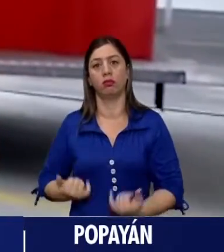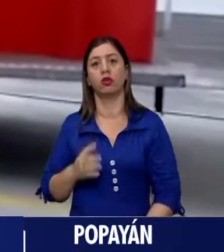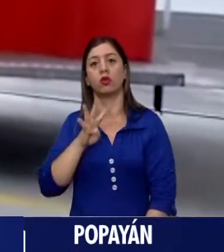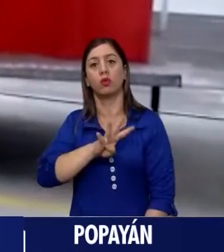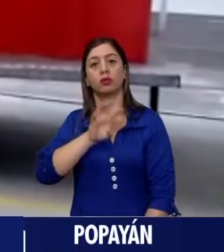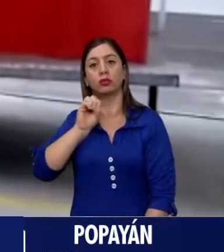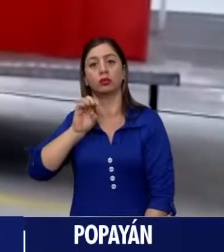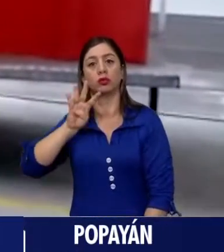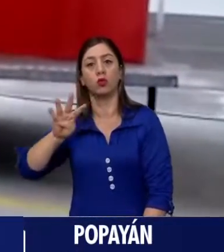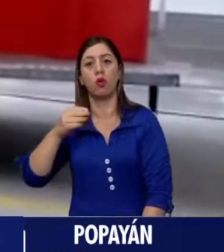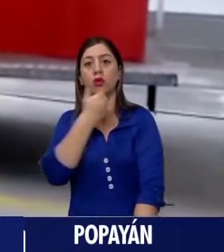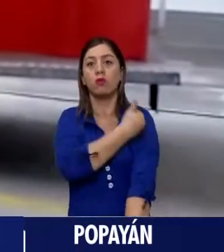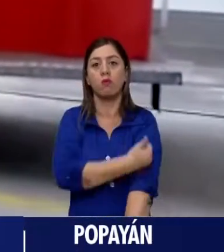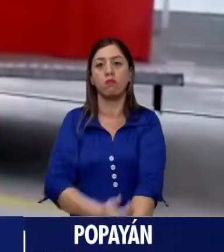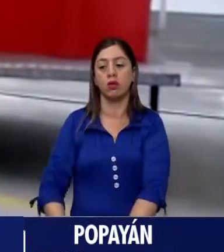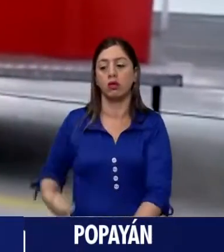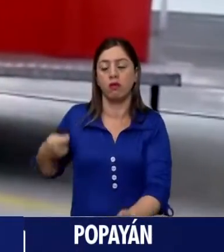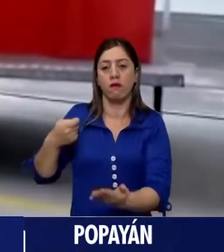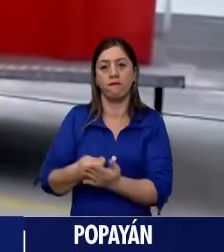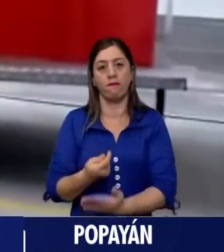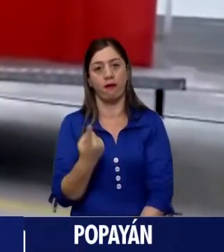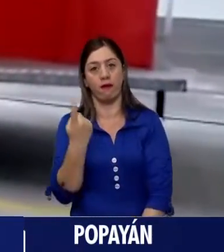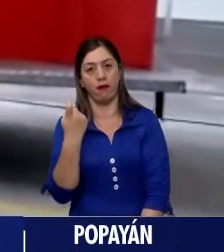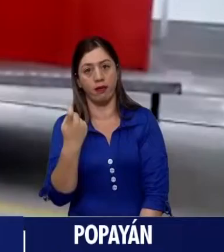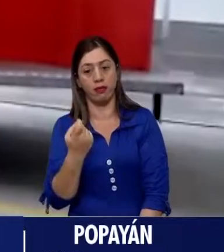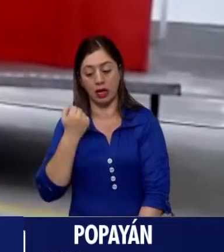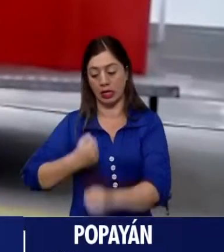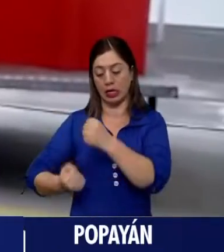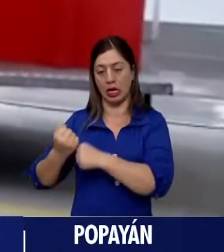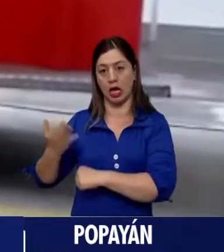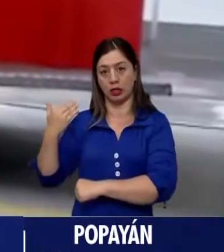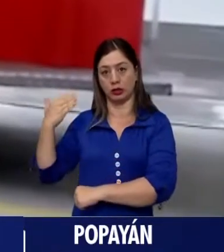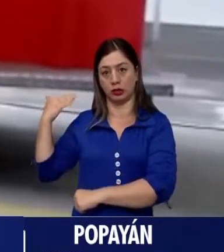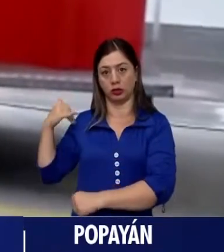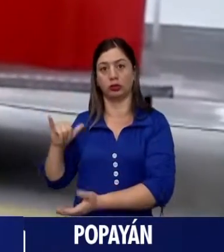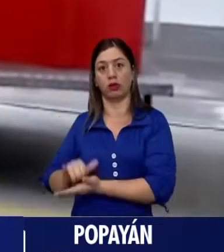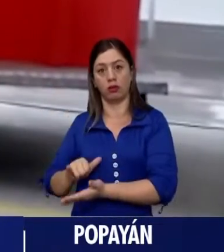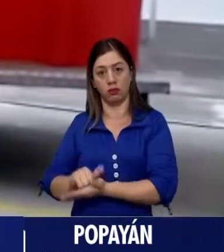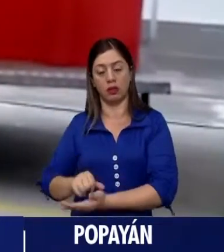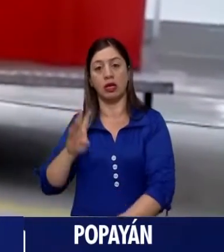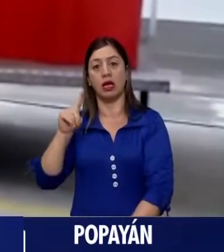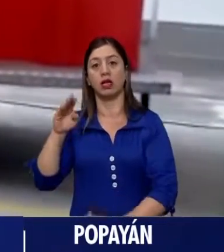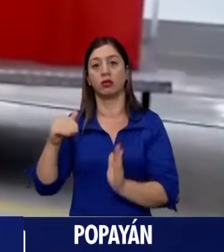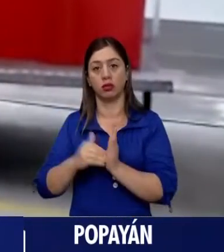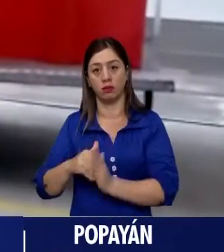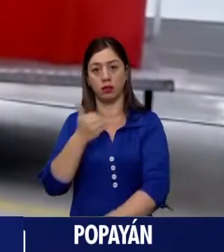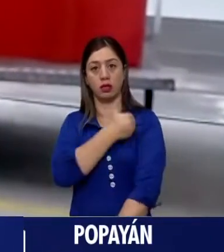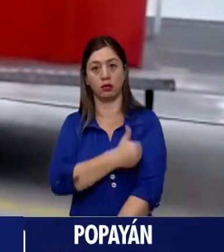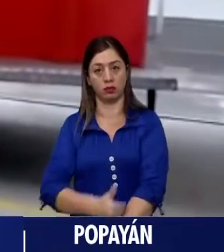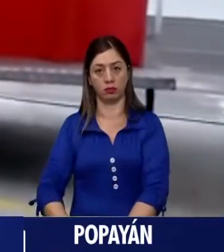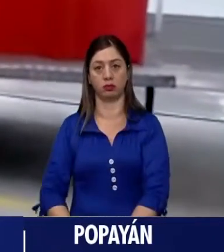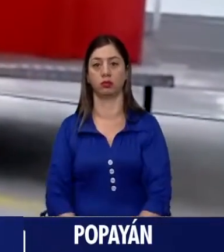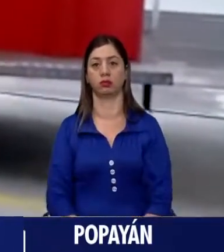404 millones, y de años atrás anteriores están debiendo 14 mil millones.